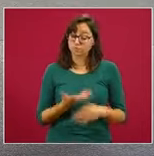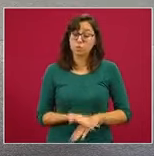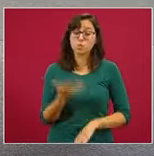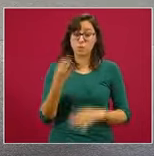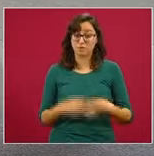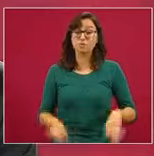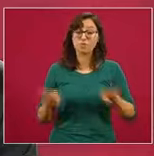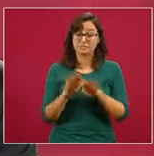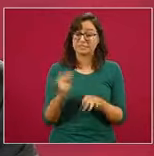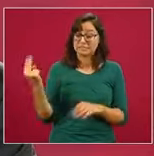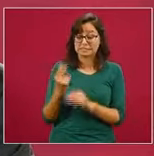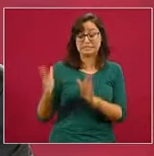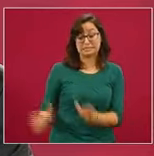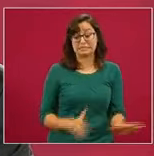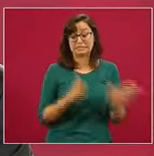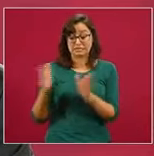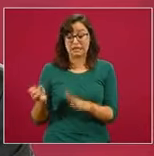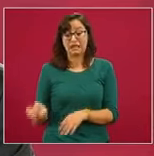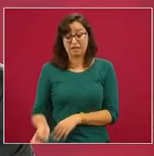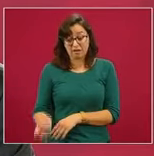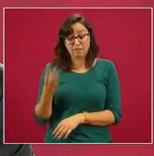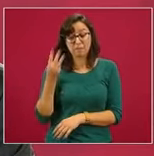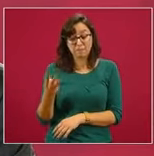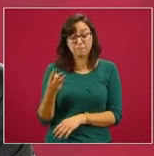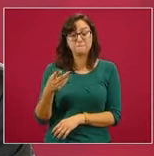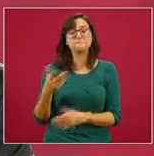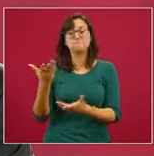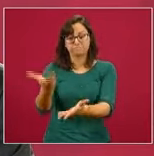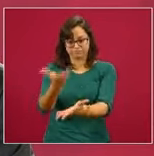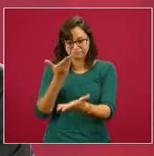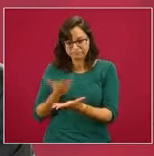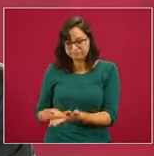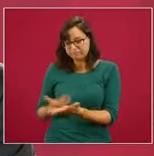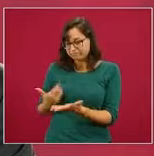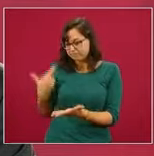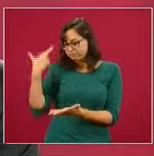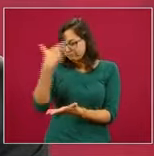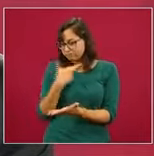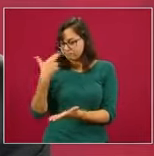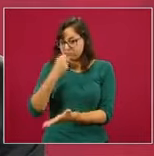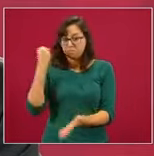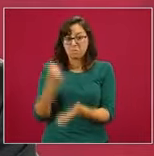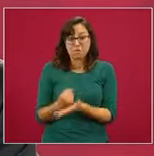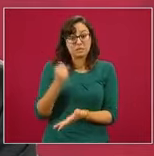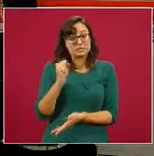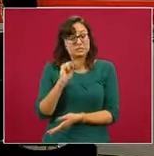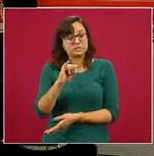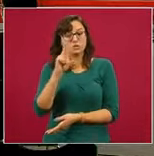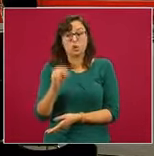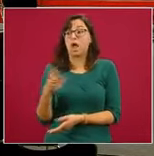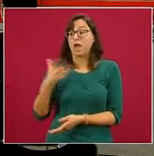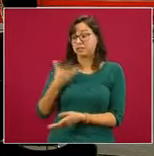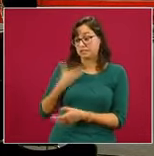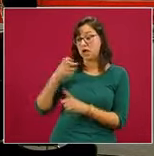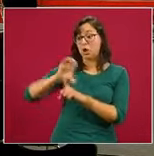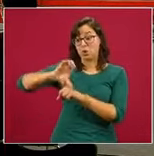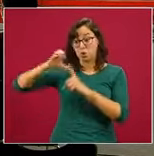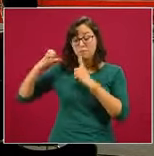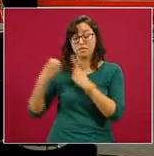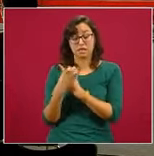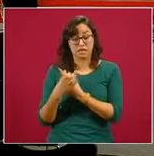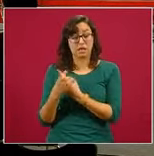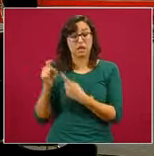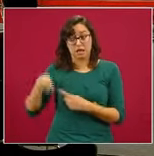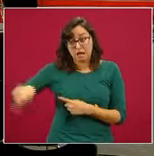indispensable, no solamente para proceder a la evaluación del registro sanitario. Ahí hay otro comité, el Comité de Moléculas Nuevas,